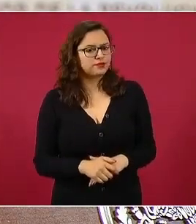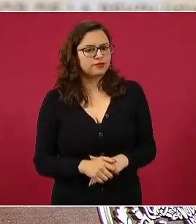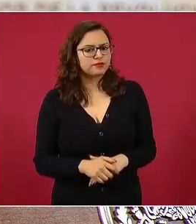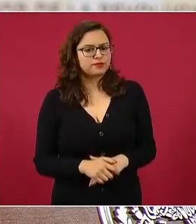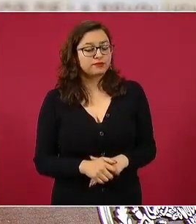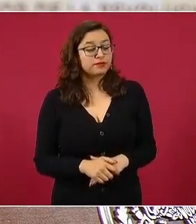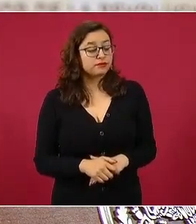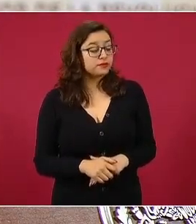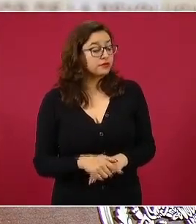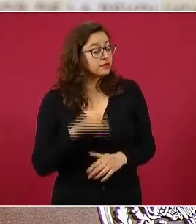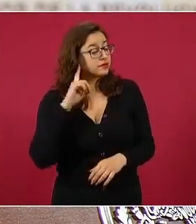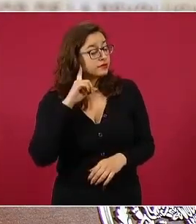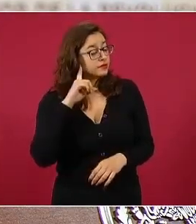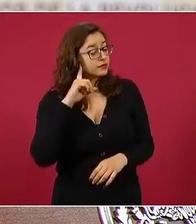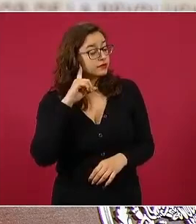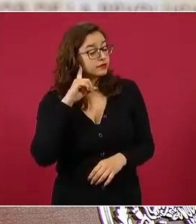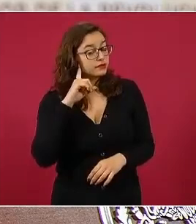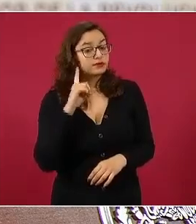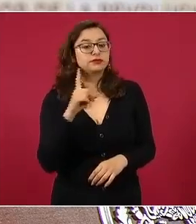¿Ciento qué?